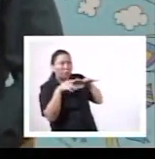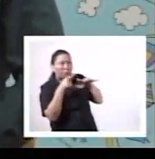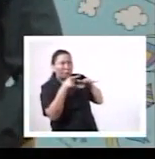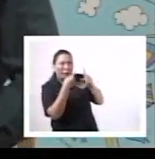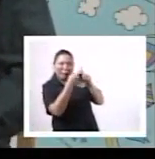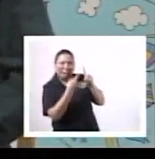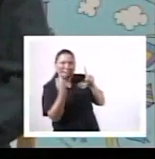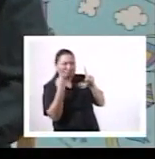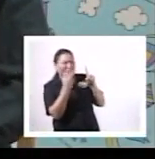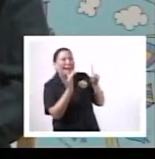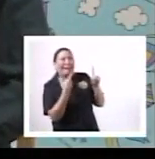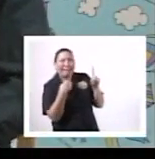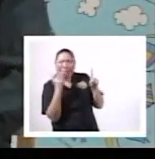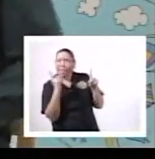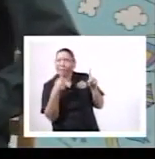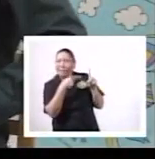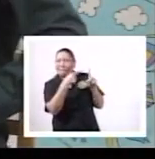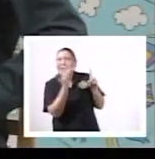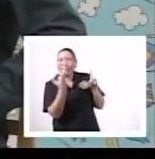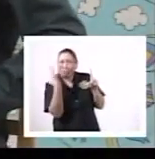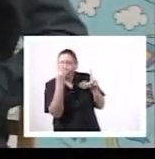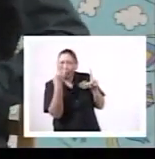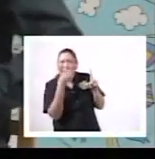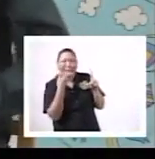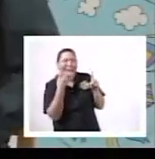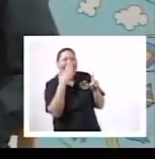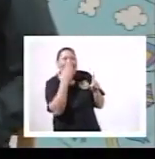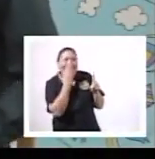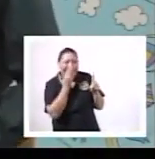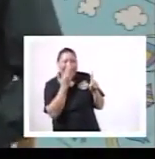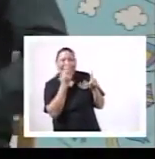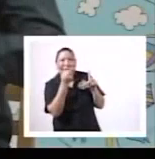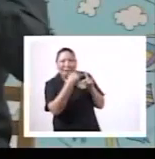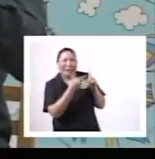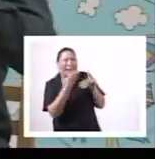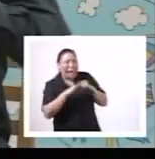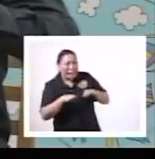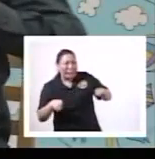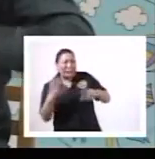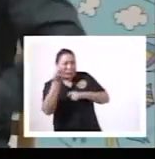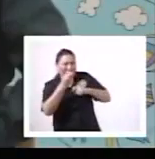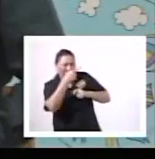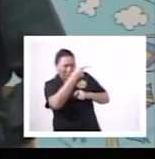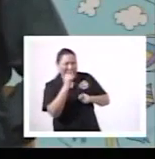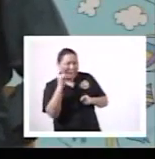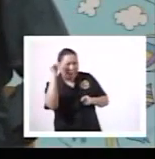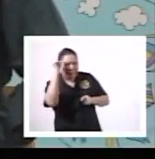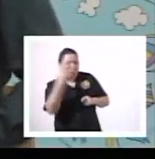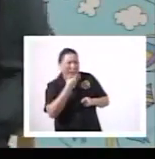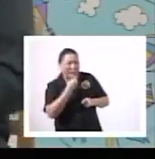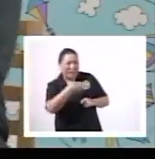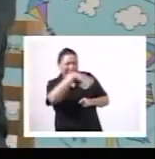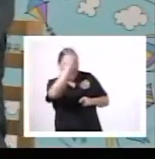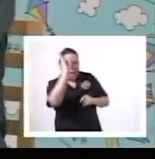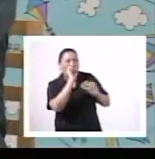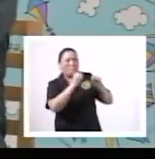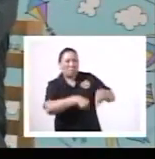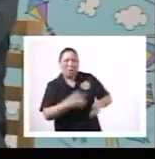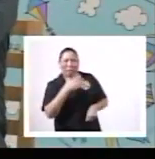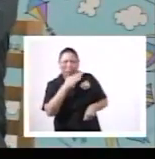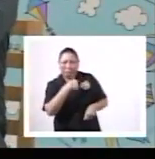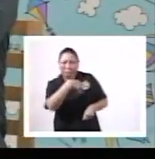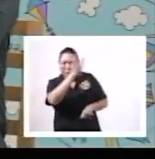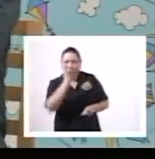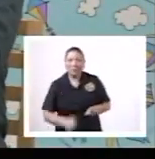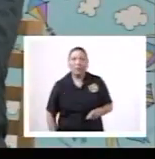a la señora, va a volar un barrilete. Eso es cosa de niños. La señora no tiene idea, no va a poder. Pero